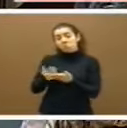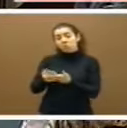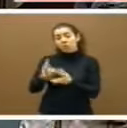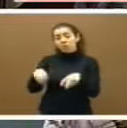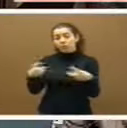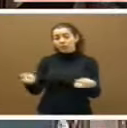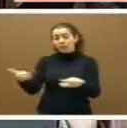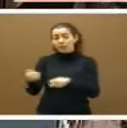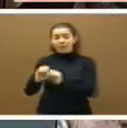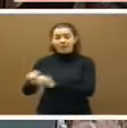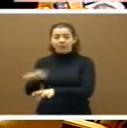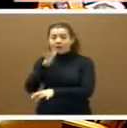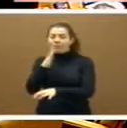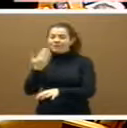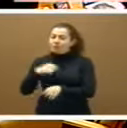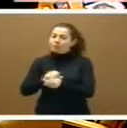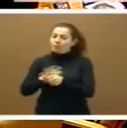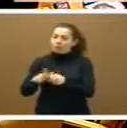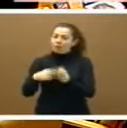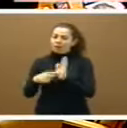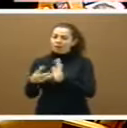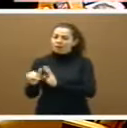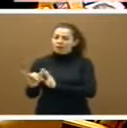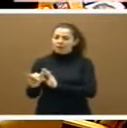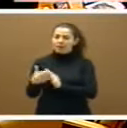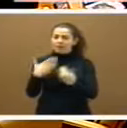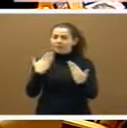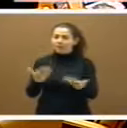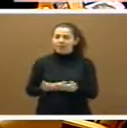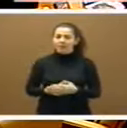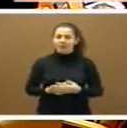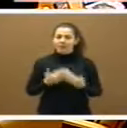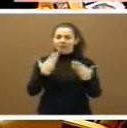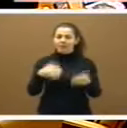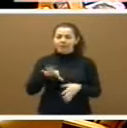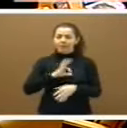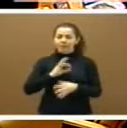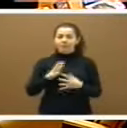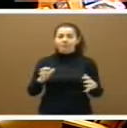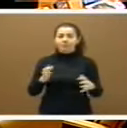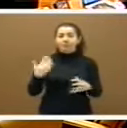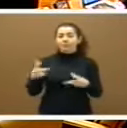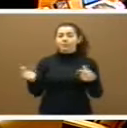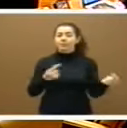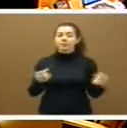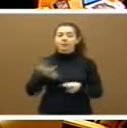gracias. SEÑOR PRESIDENTE DE LA JUNTA